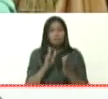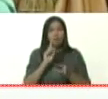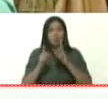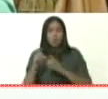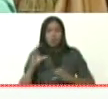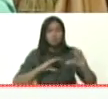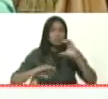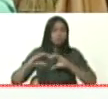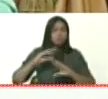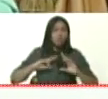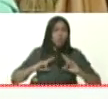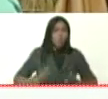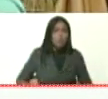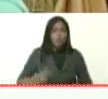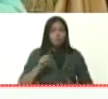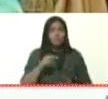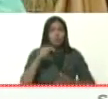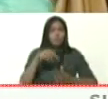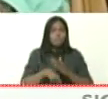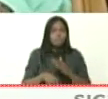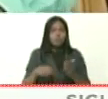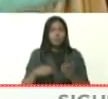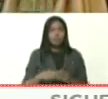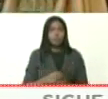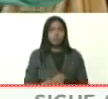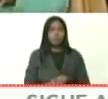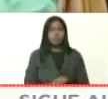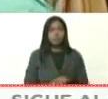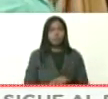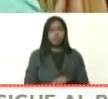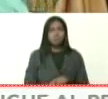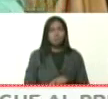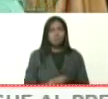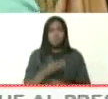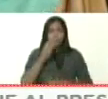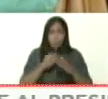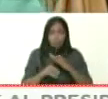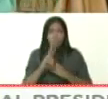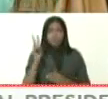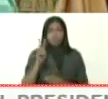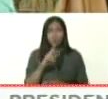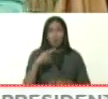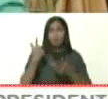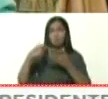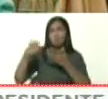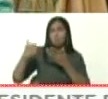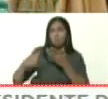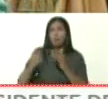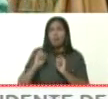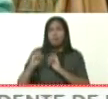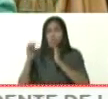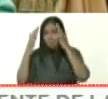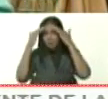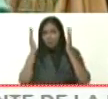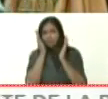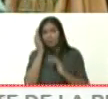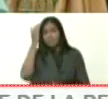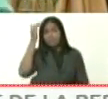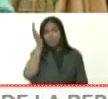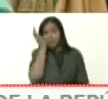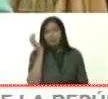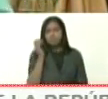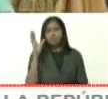científica, humana, a los más humildes, y declaran de Venezuela que Venezuela es esto. La misma Michelle Bachelet gobernó